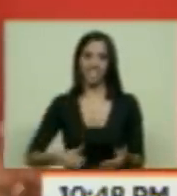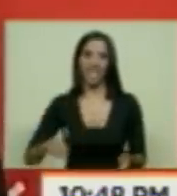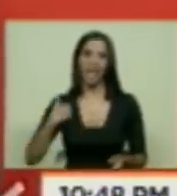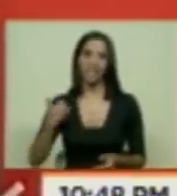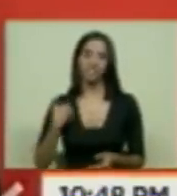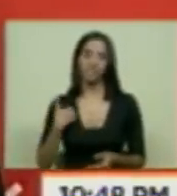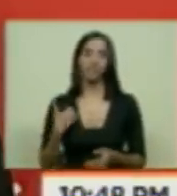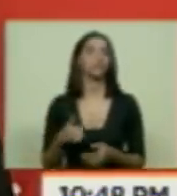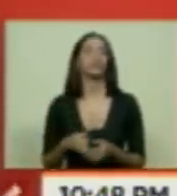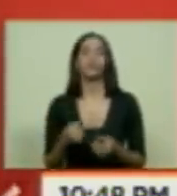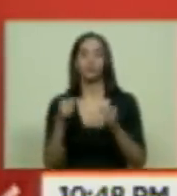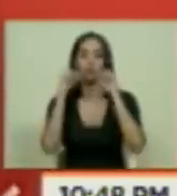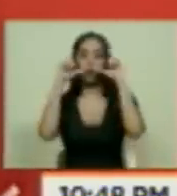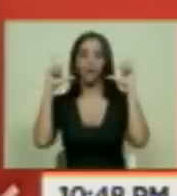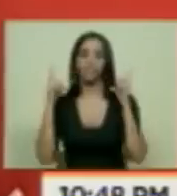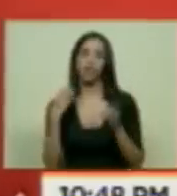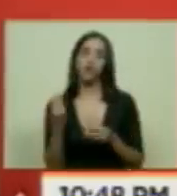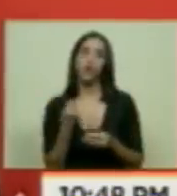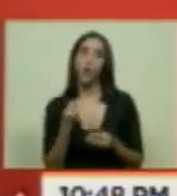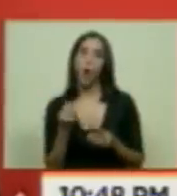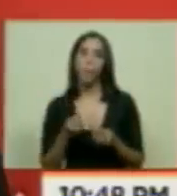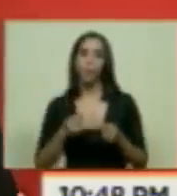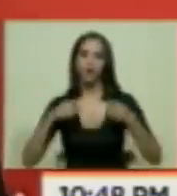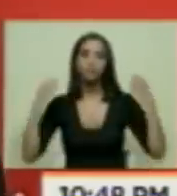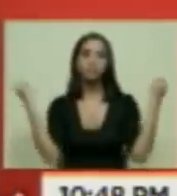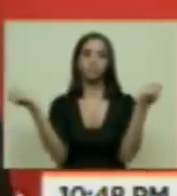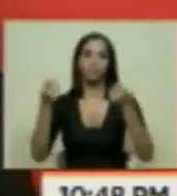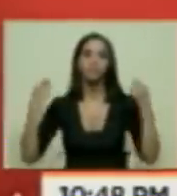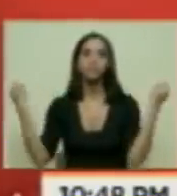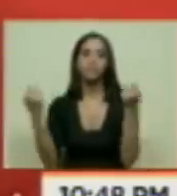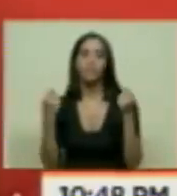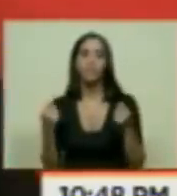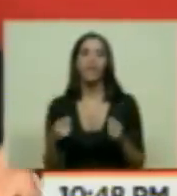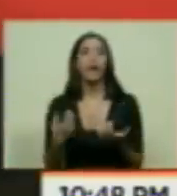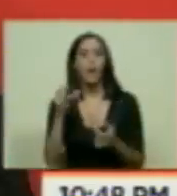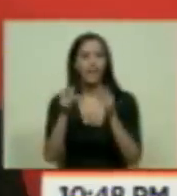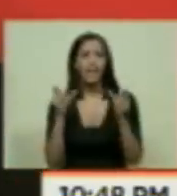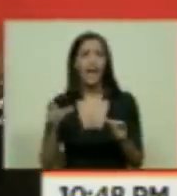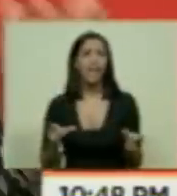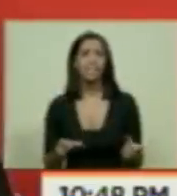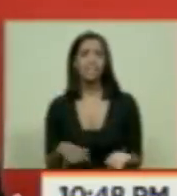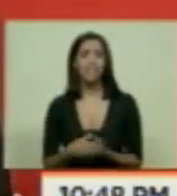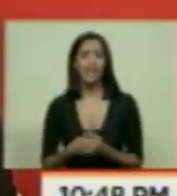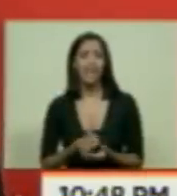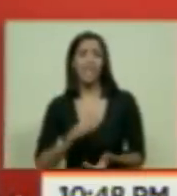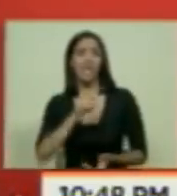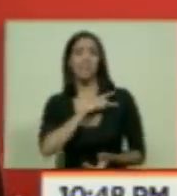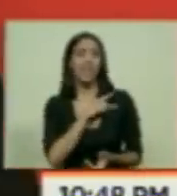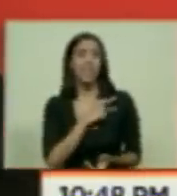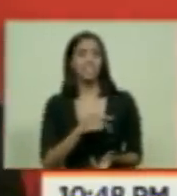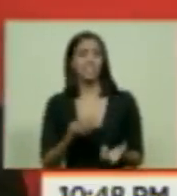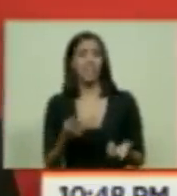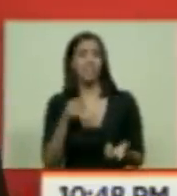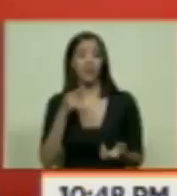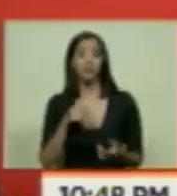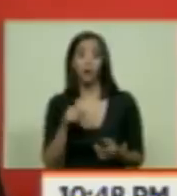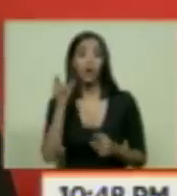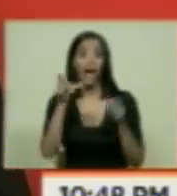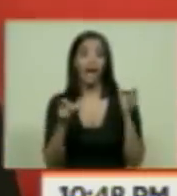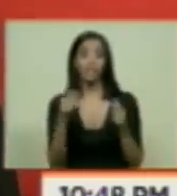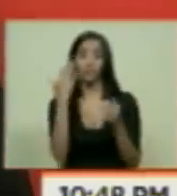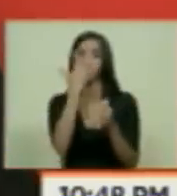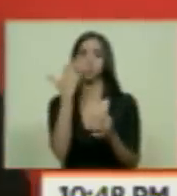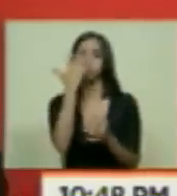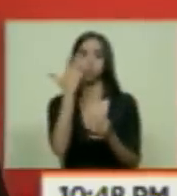es sorprendente, ¿no? Como las campañas todavía dice, bueno, que la gente no se va a comer puente mediático a estas alturas, no, todavía la gente come con